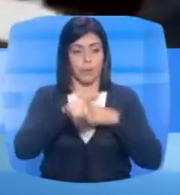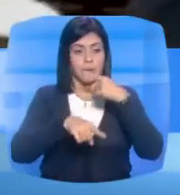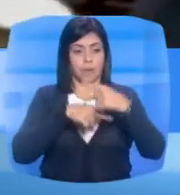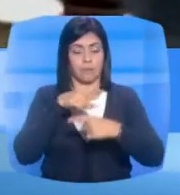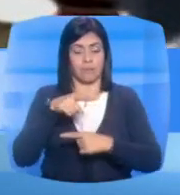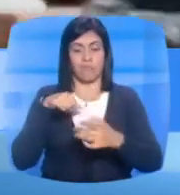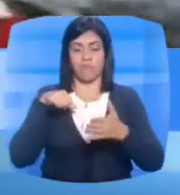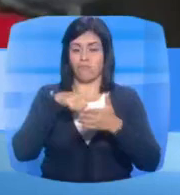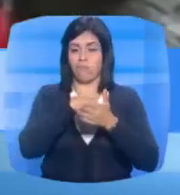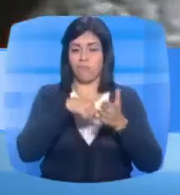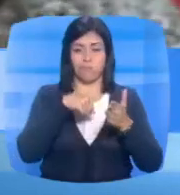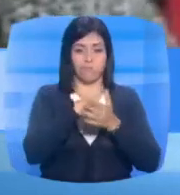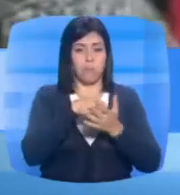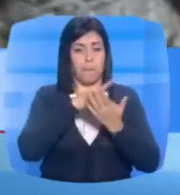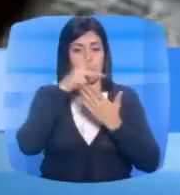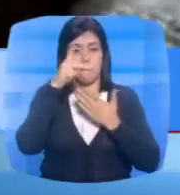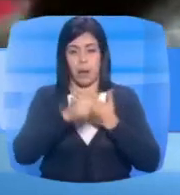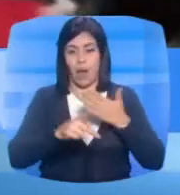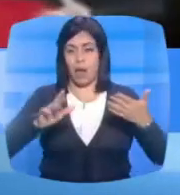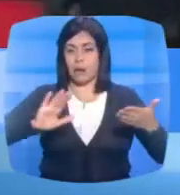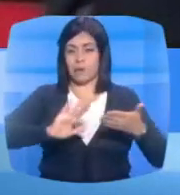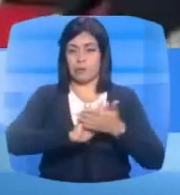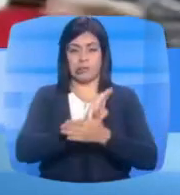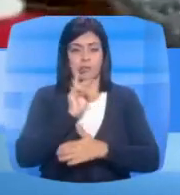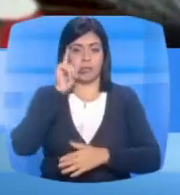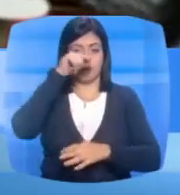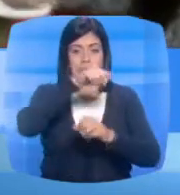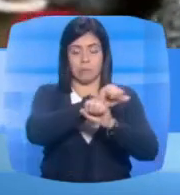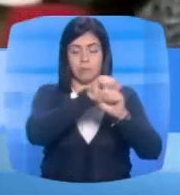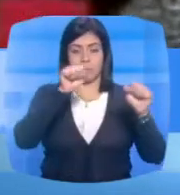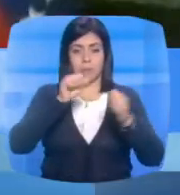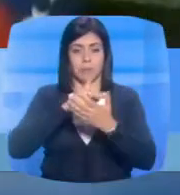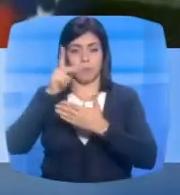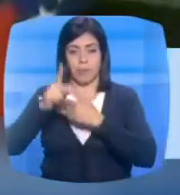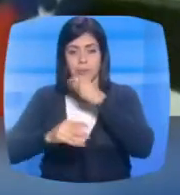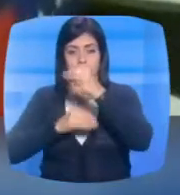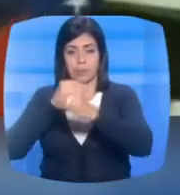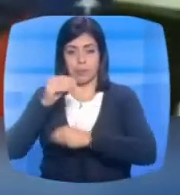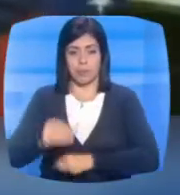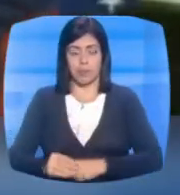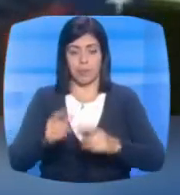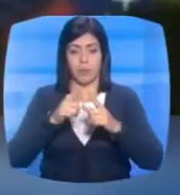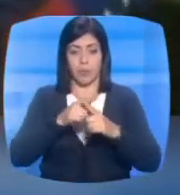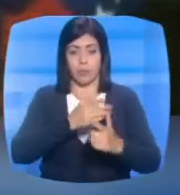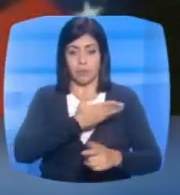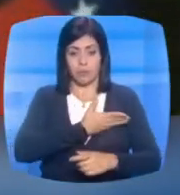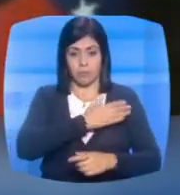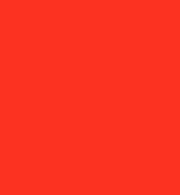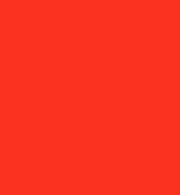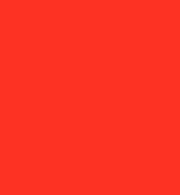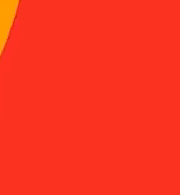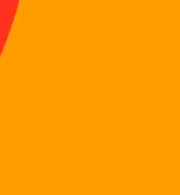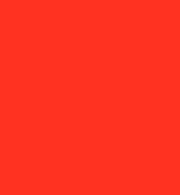que está siendo objeto de una operación de Exterminio igual a la operación que se aplica a Palestina